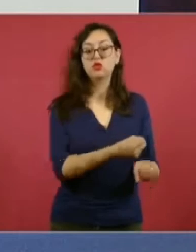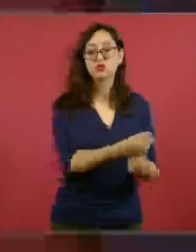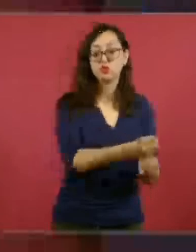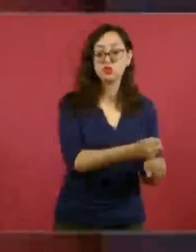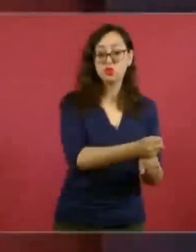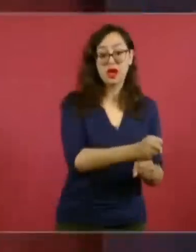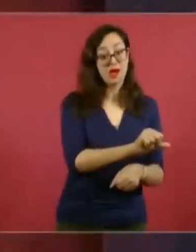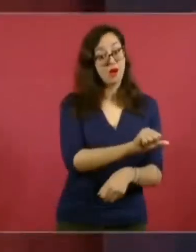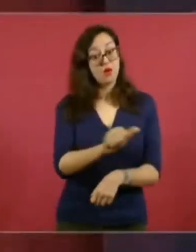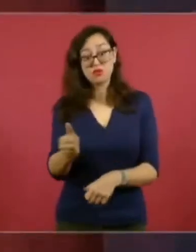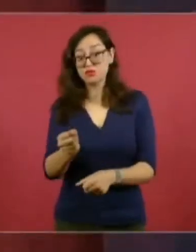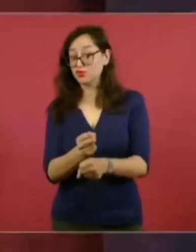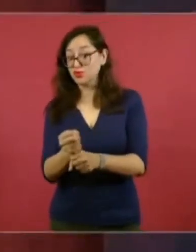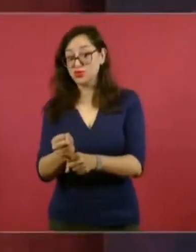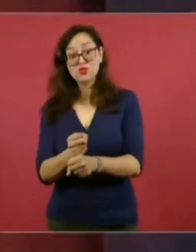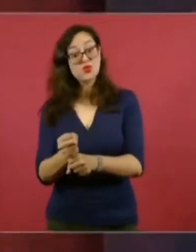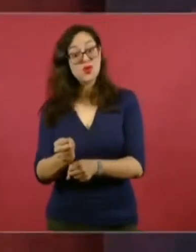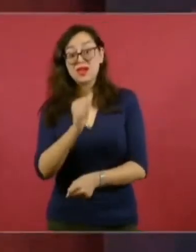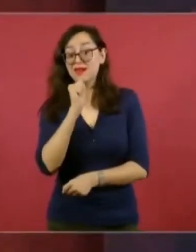otros no.